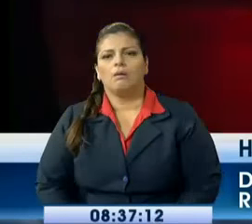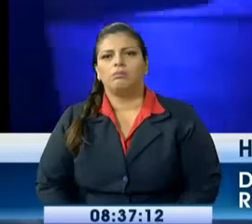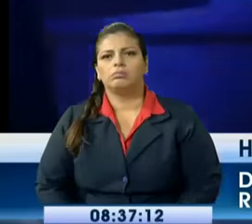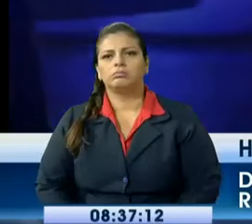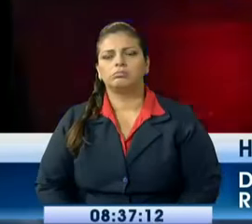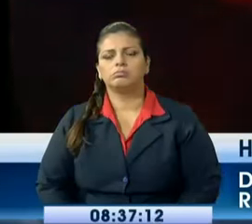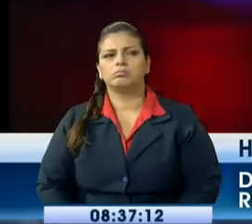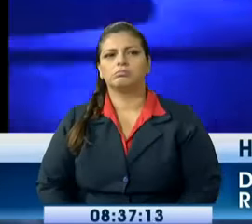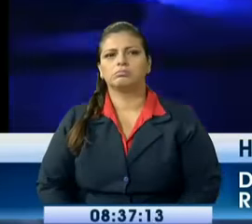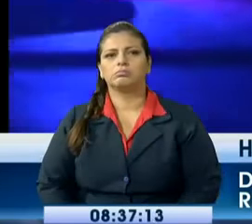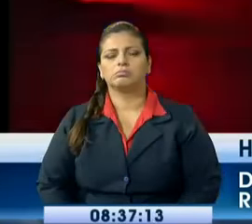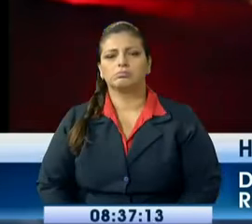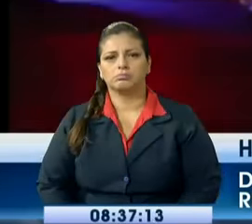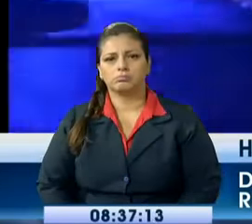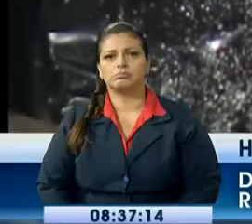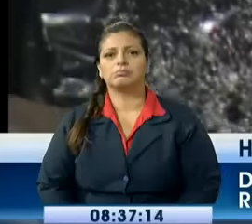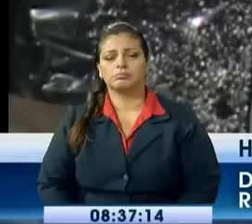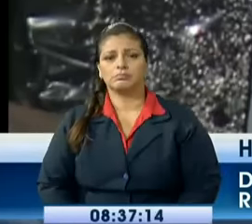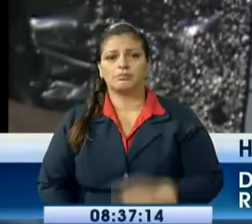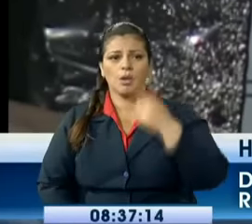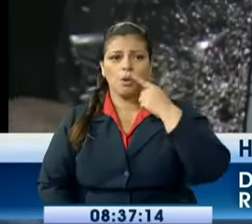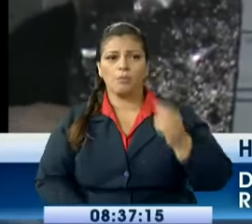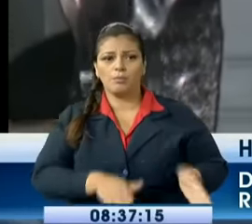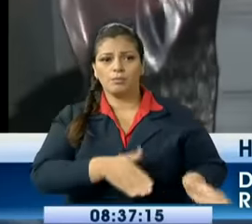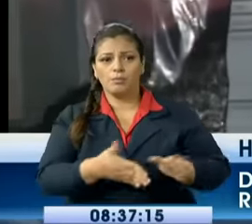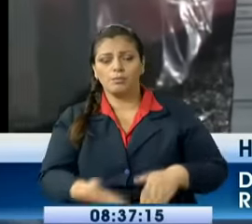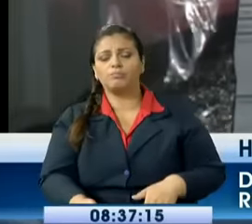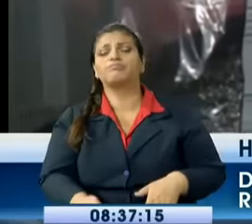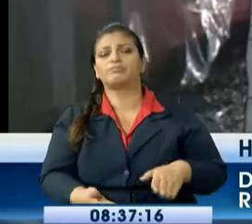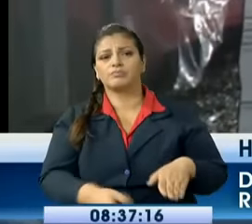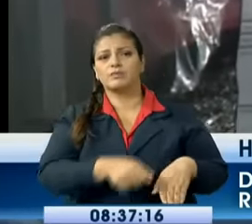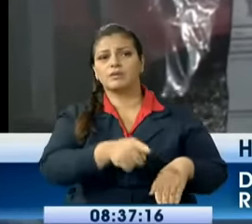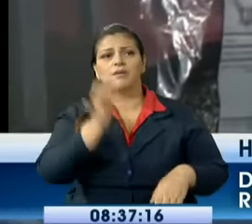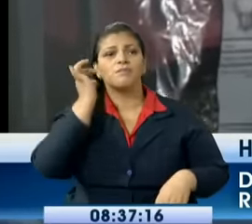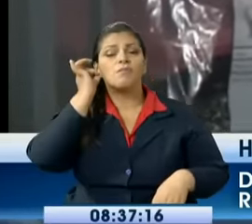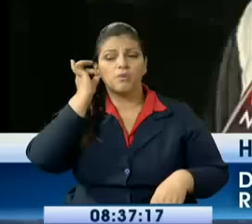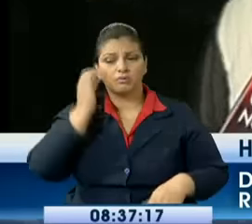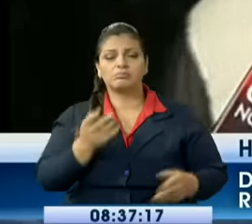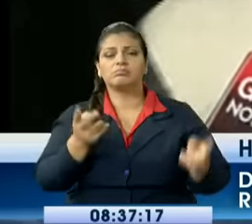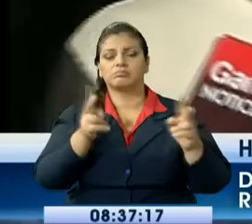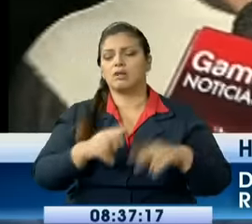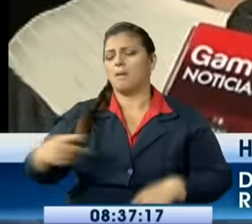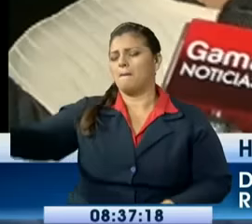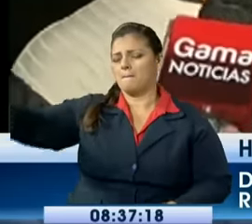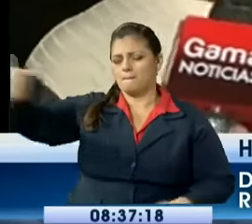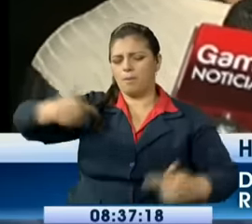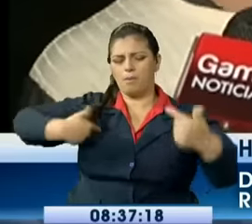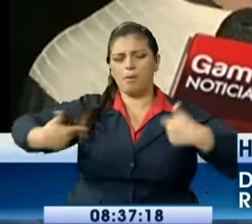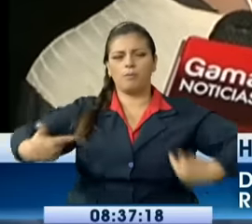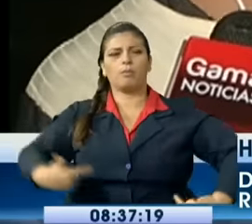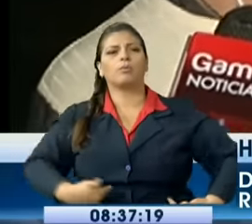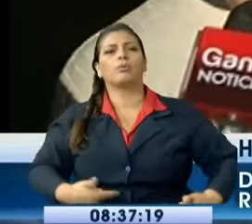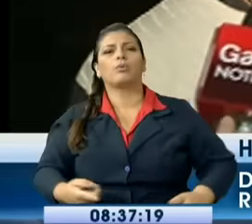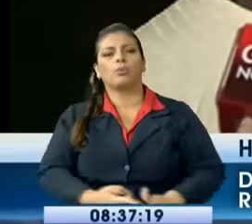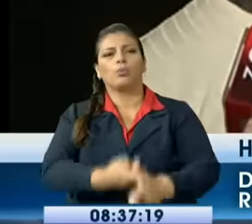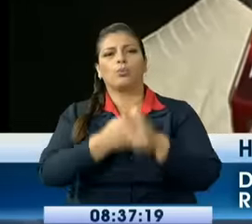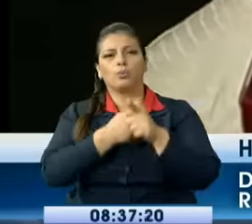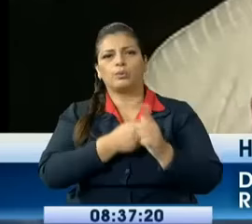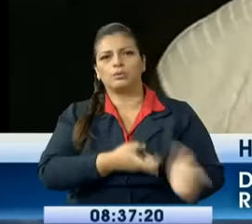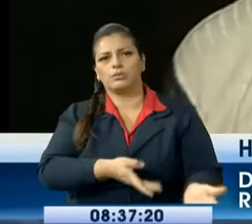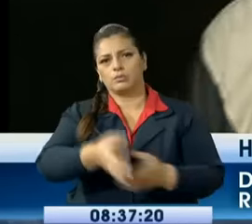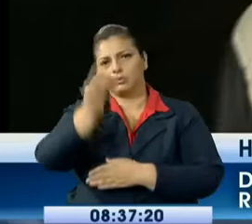también fue alcanzada por los proyectiles y permanece internada en una casa de salud. Y antes la chica se metió allá, fue que se